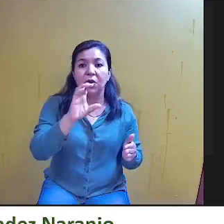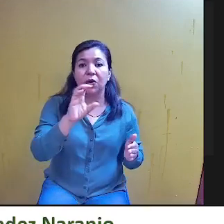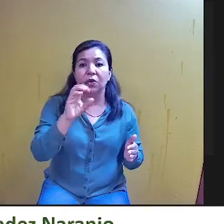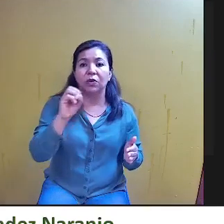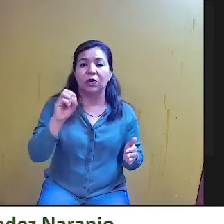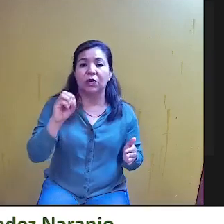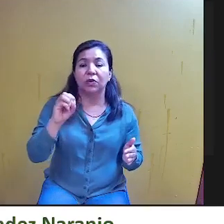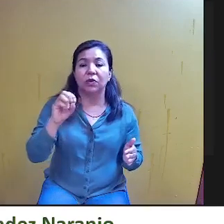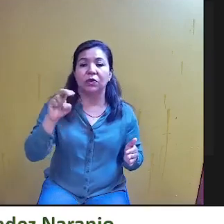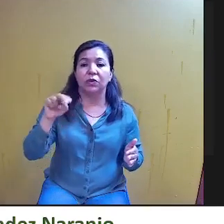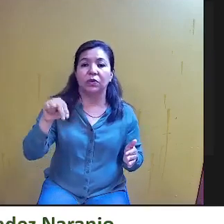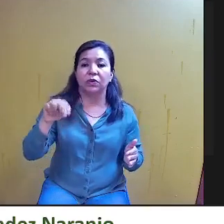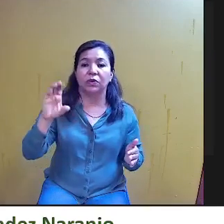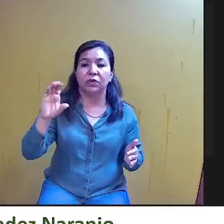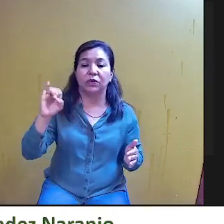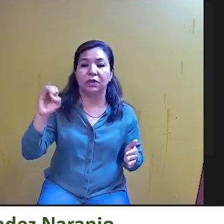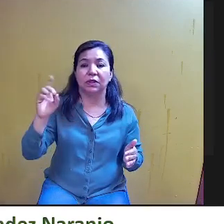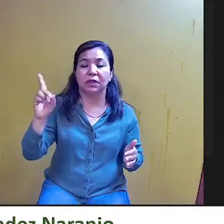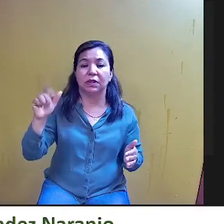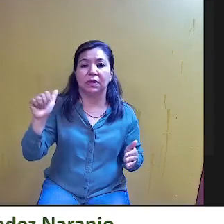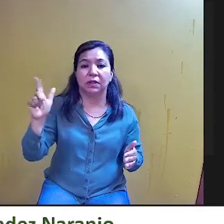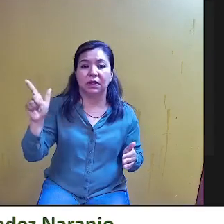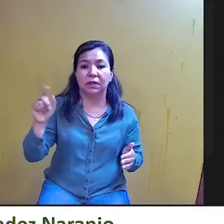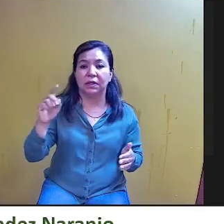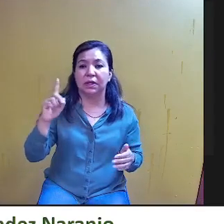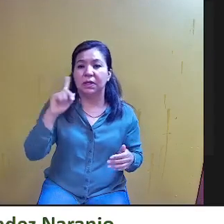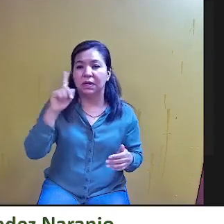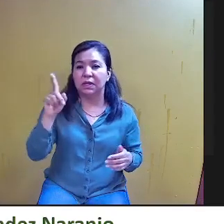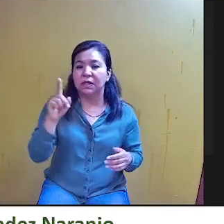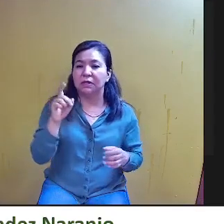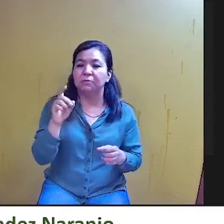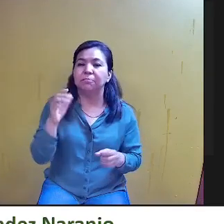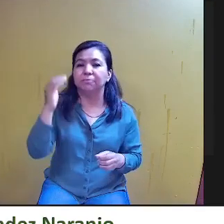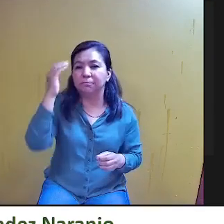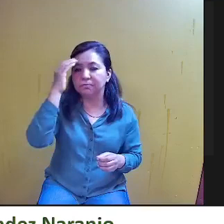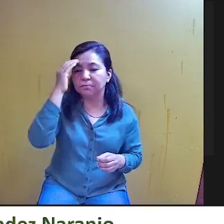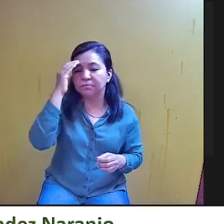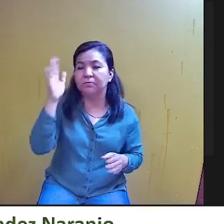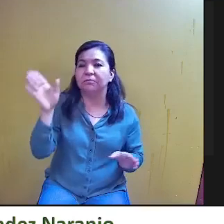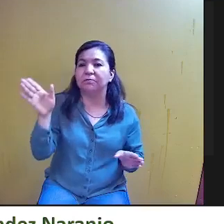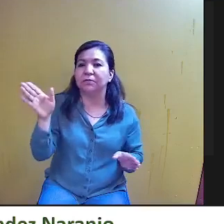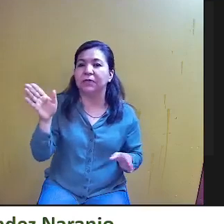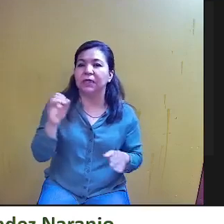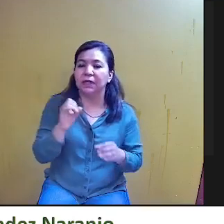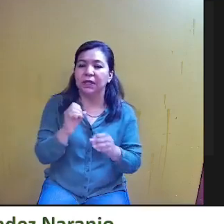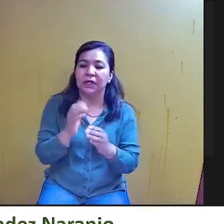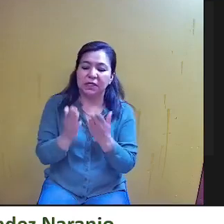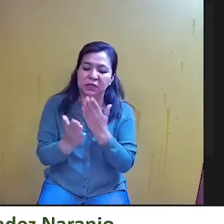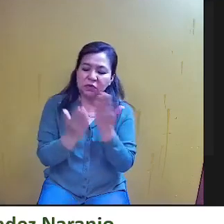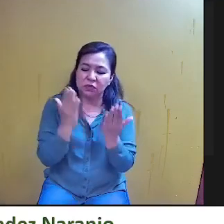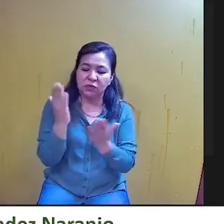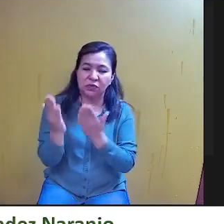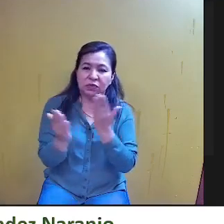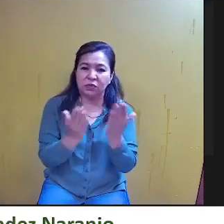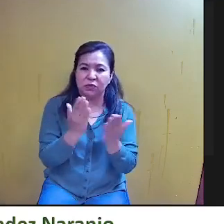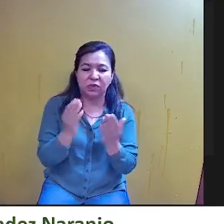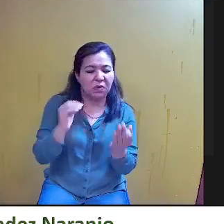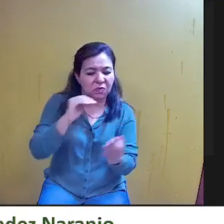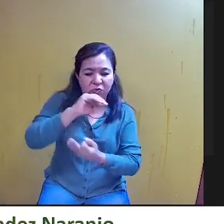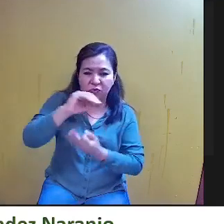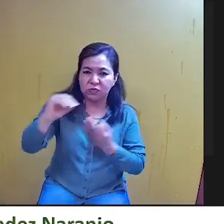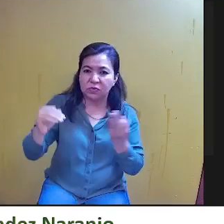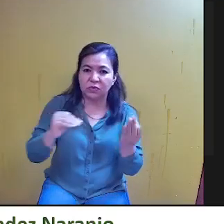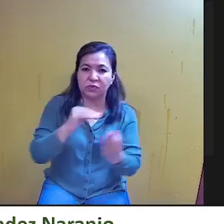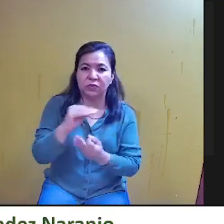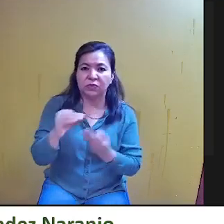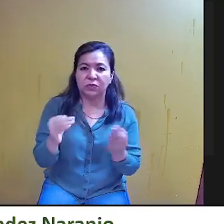a pensar sobre algo analizándolo con atención, considera el asunto en todos sus aspectos. Como se puede